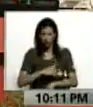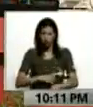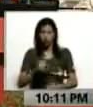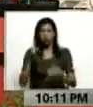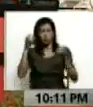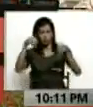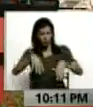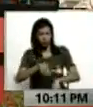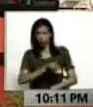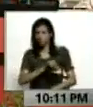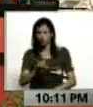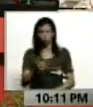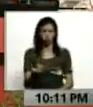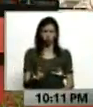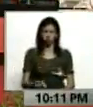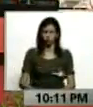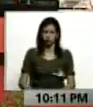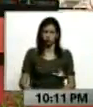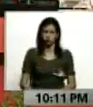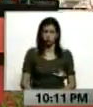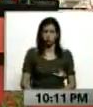y no lo va a